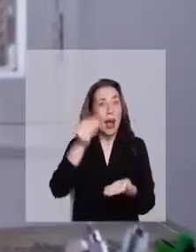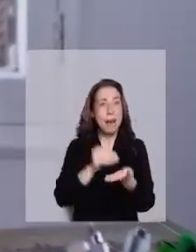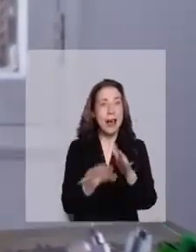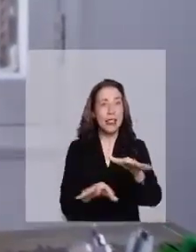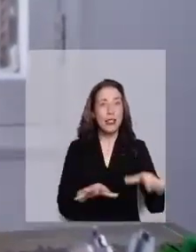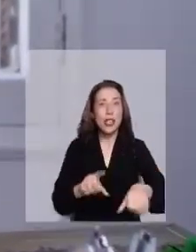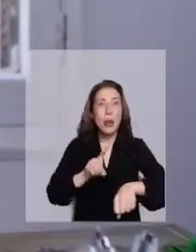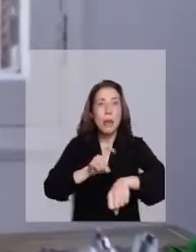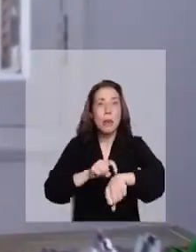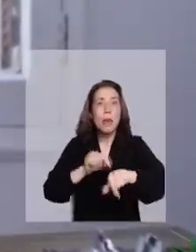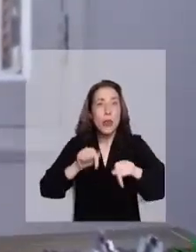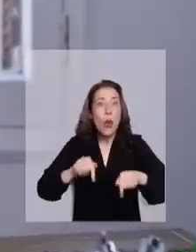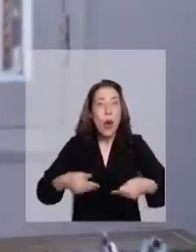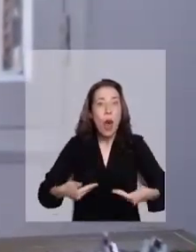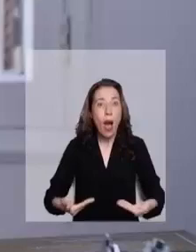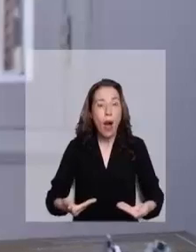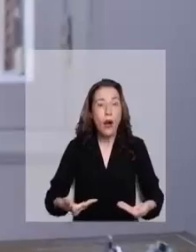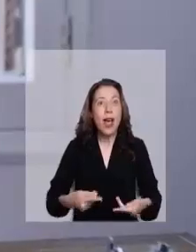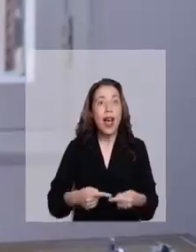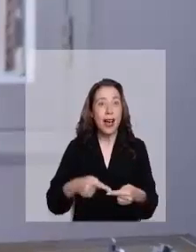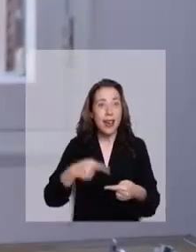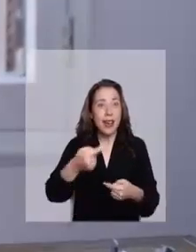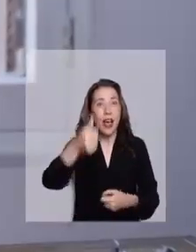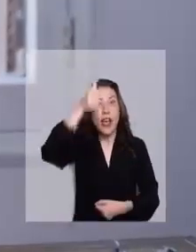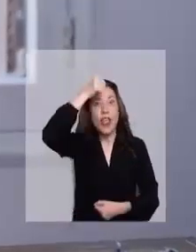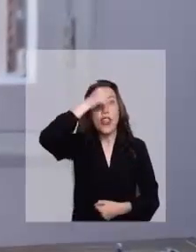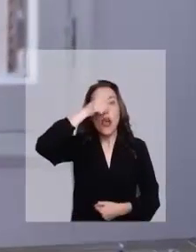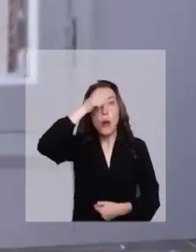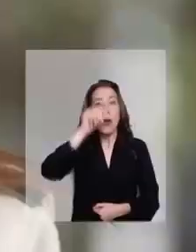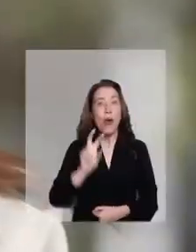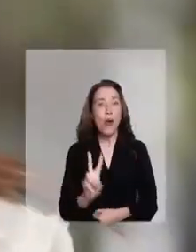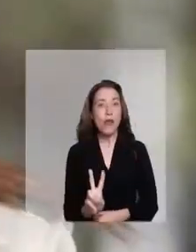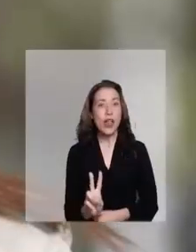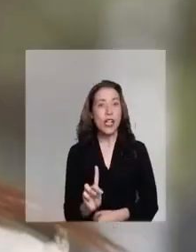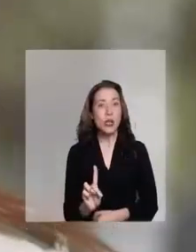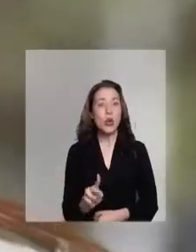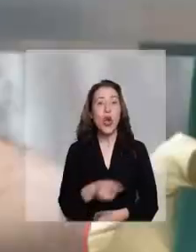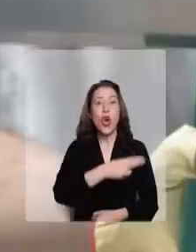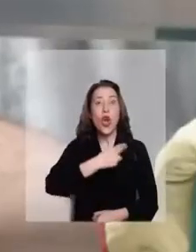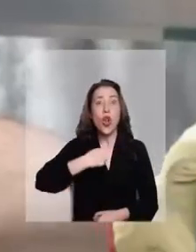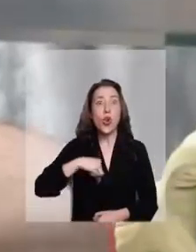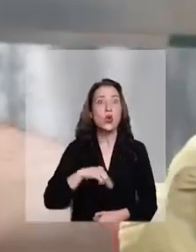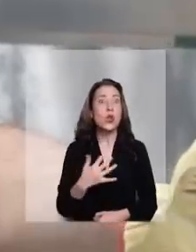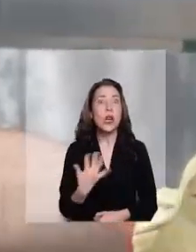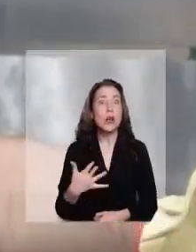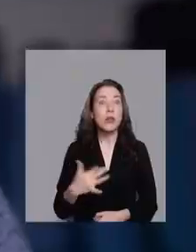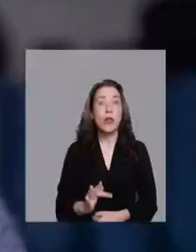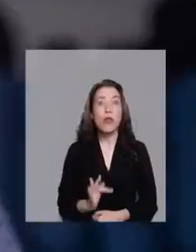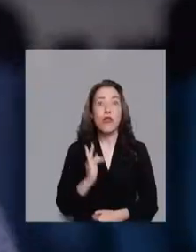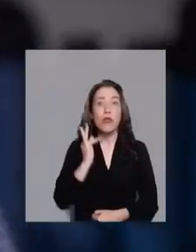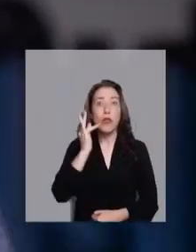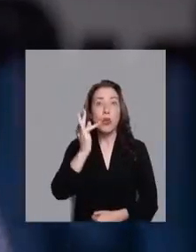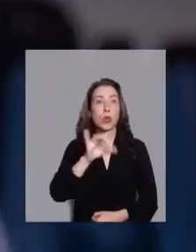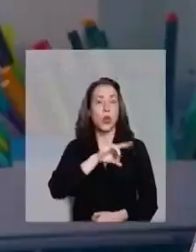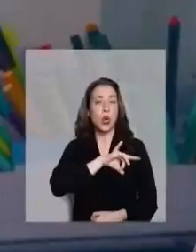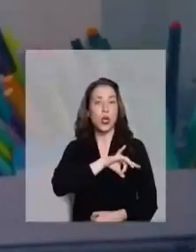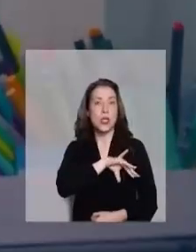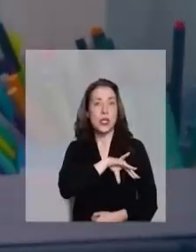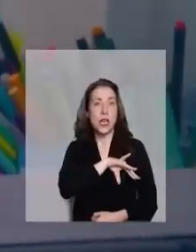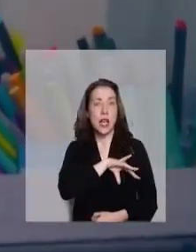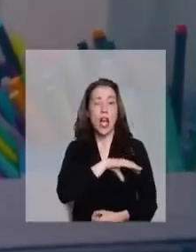creador. El momento es ahora. Es el domingo. Es el 21. Nos estamos jugando el futuro de